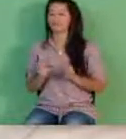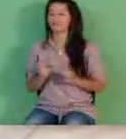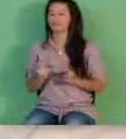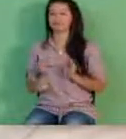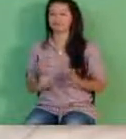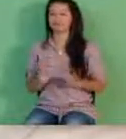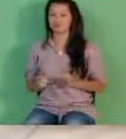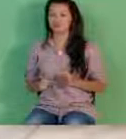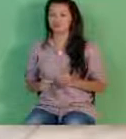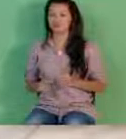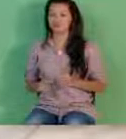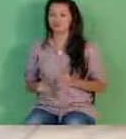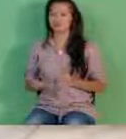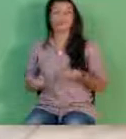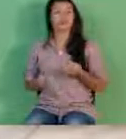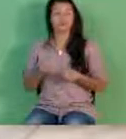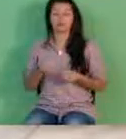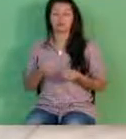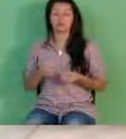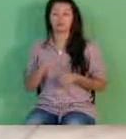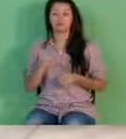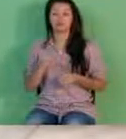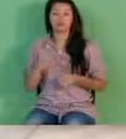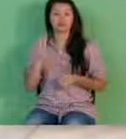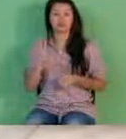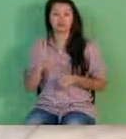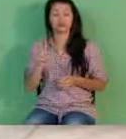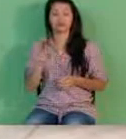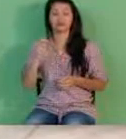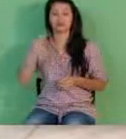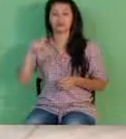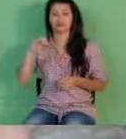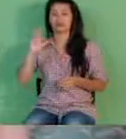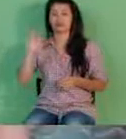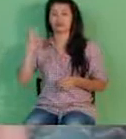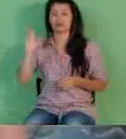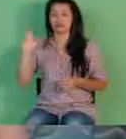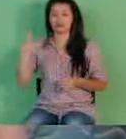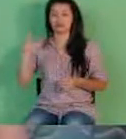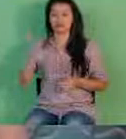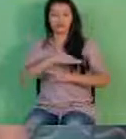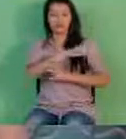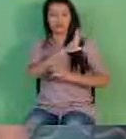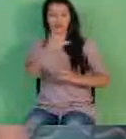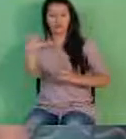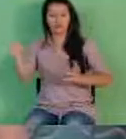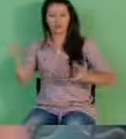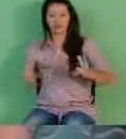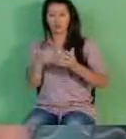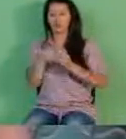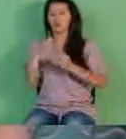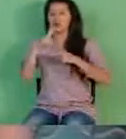estamos siendo casi el el único segundo hospital de segundo nivel que tiene la cobertura total